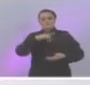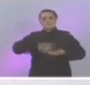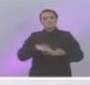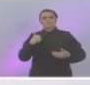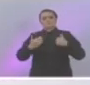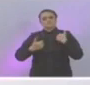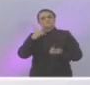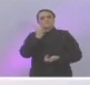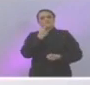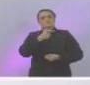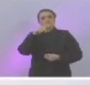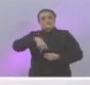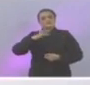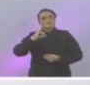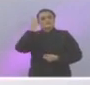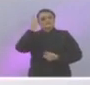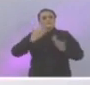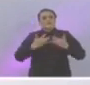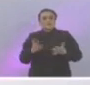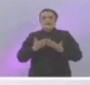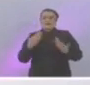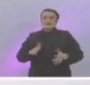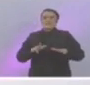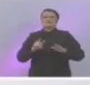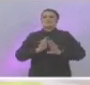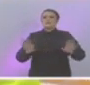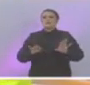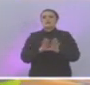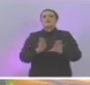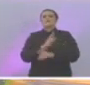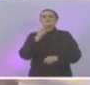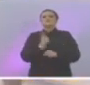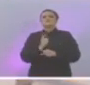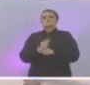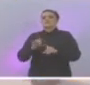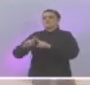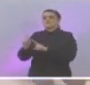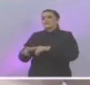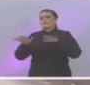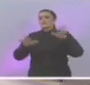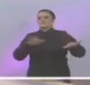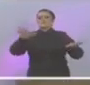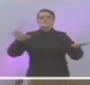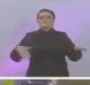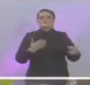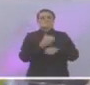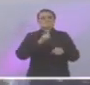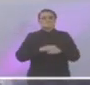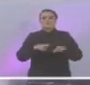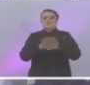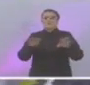puedo confirmar que San Luis Potosí ha consolidado su posición entre las entidades líderes en producción de energías